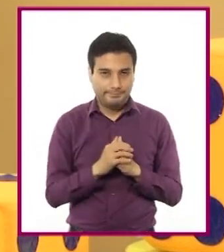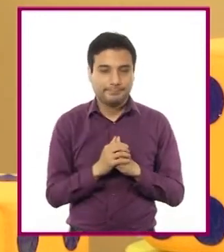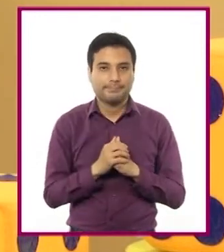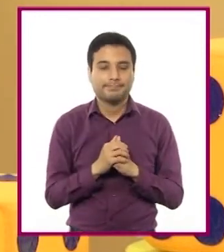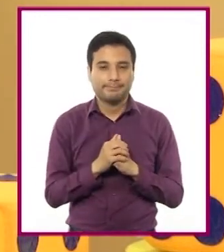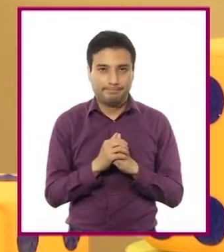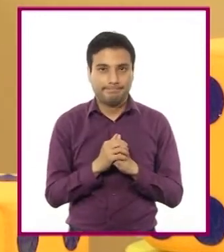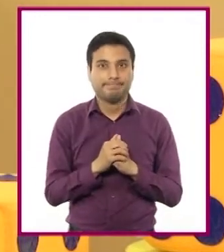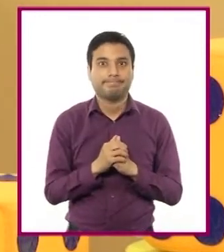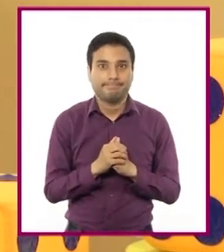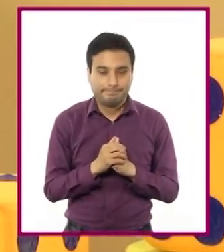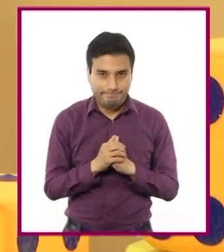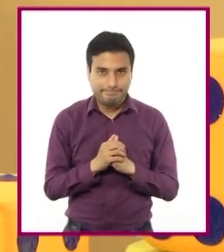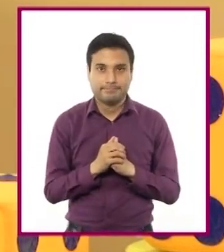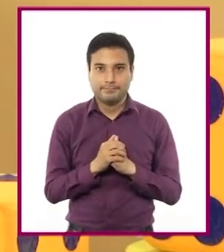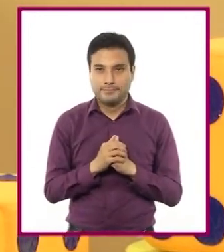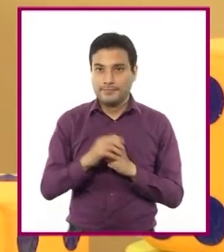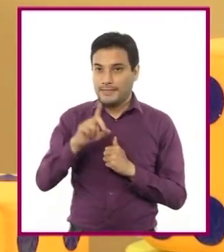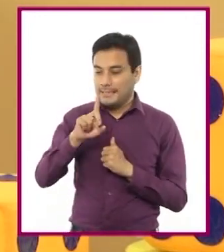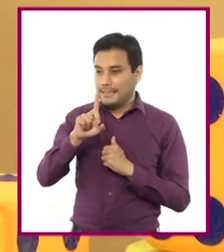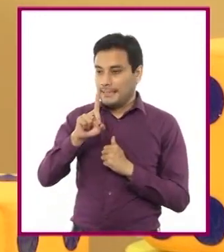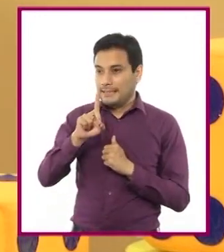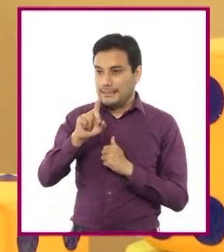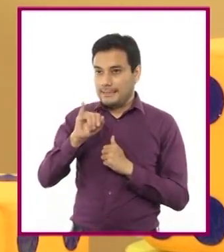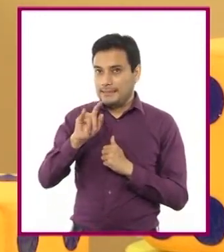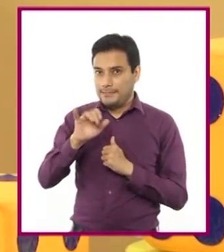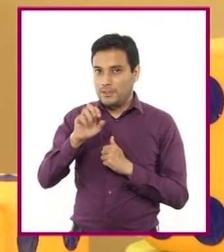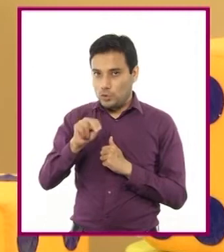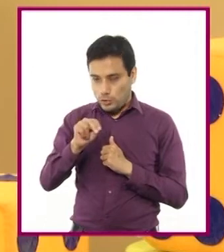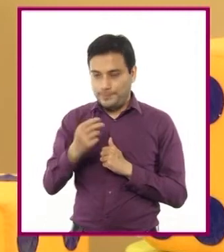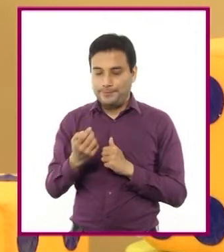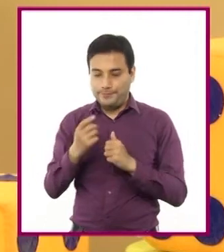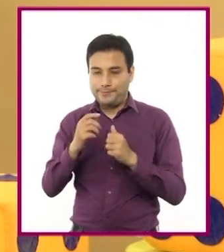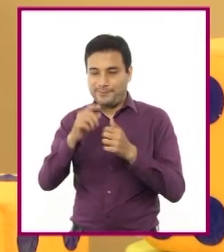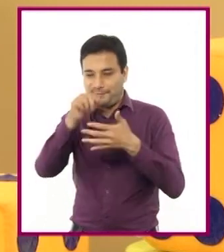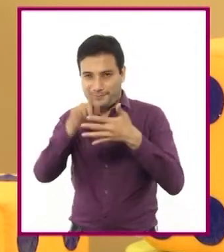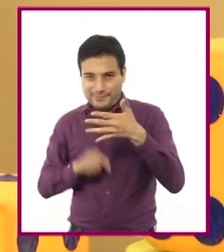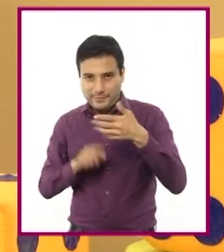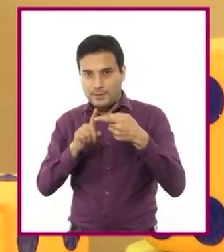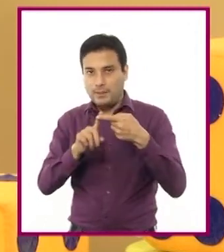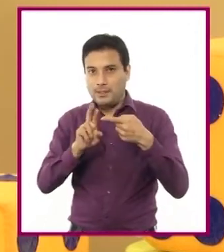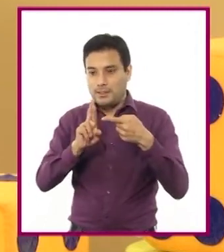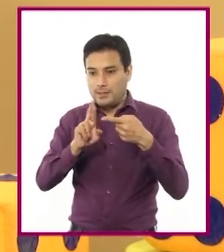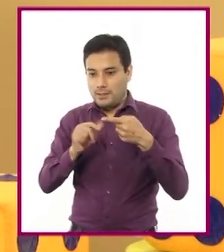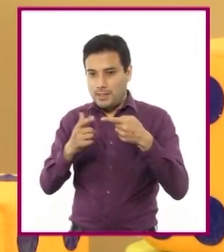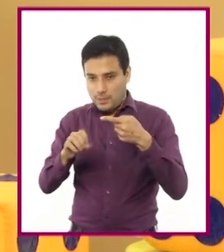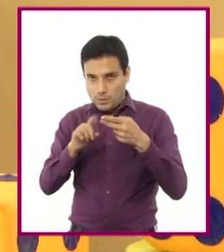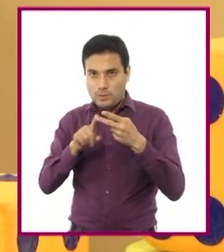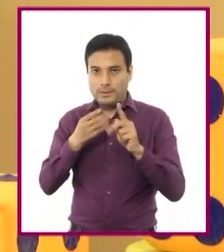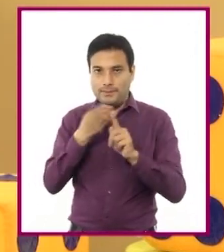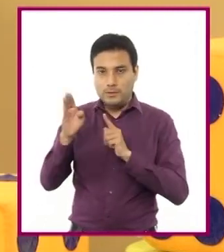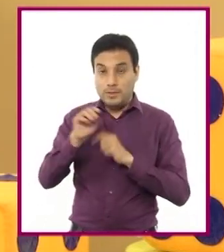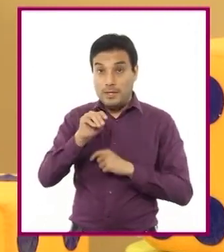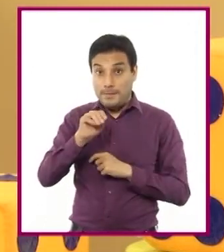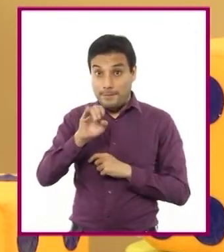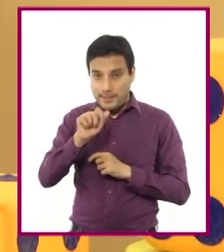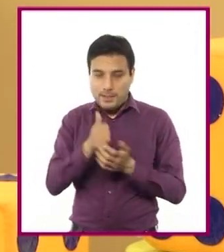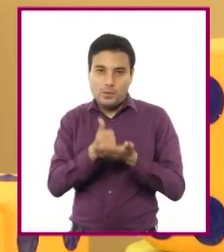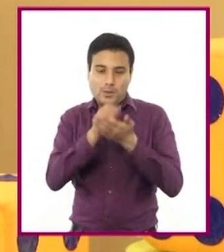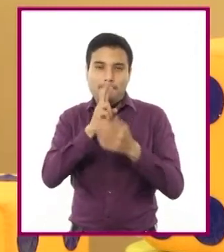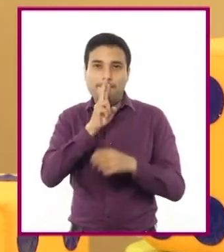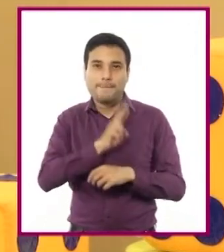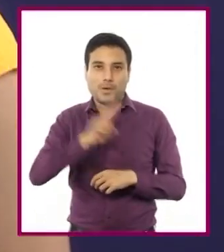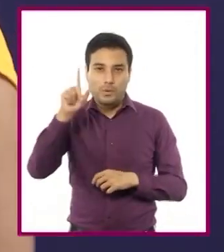se complementan con las medidas de dispersión como el rango y la desviación media en un análisis completo de situaciones